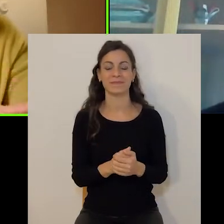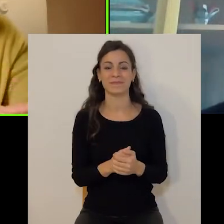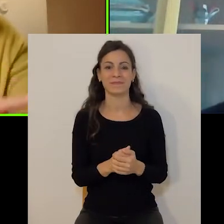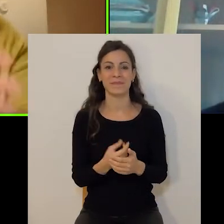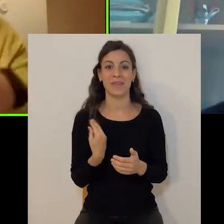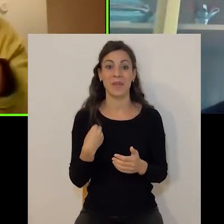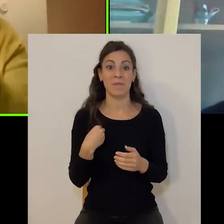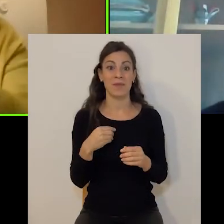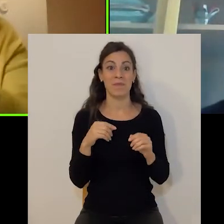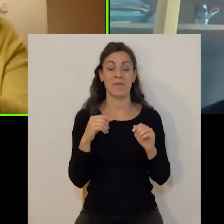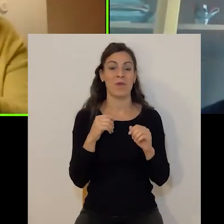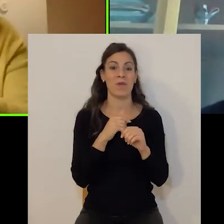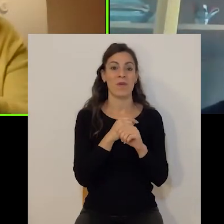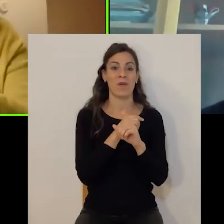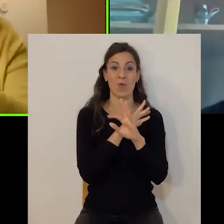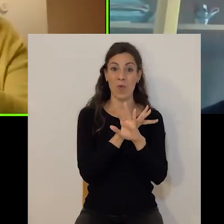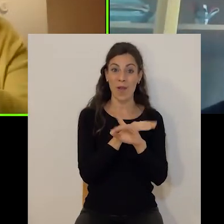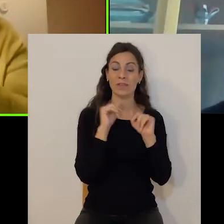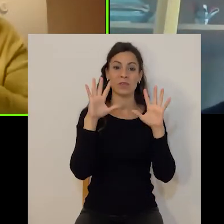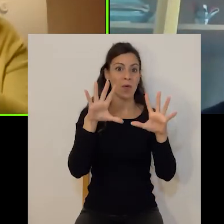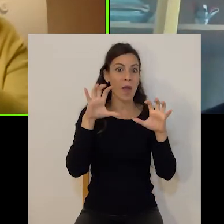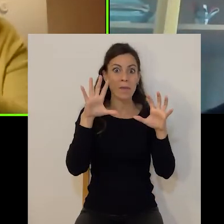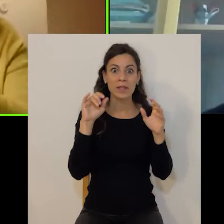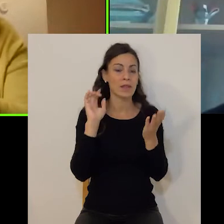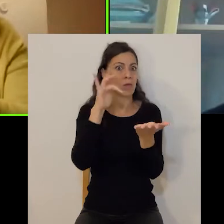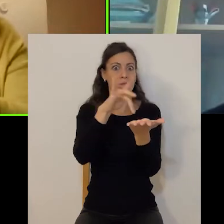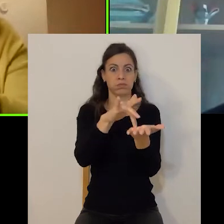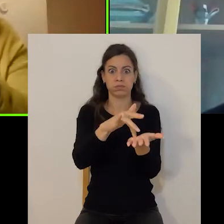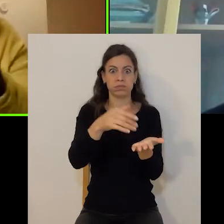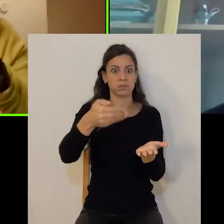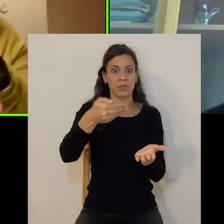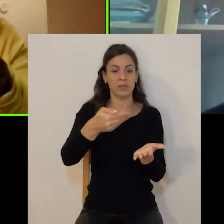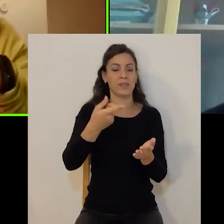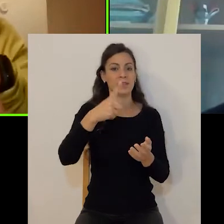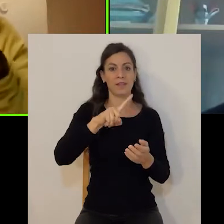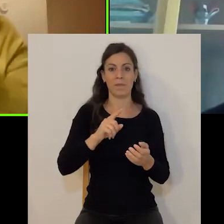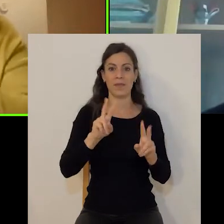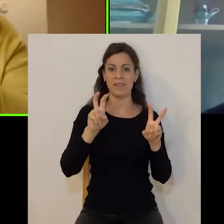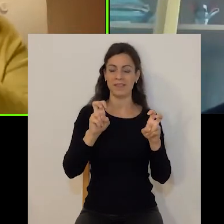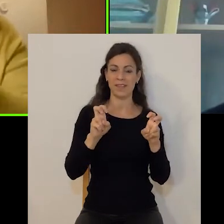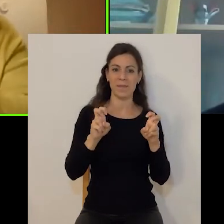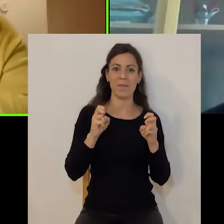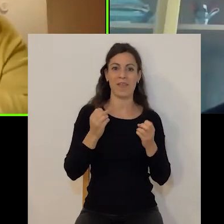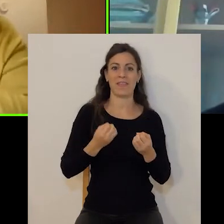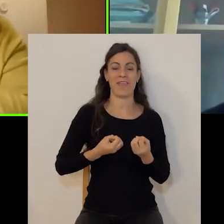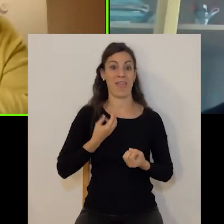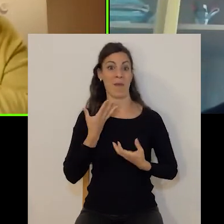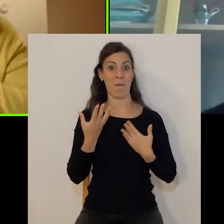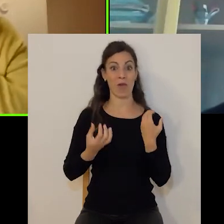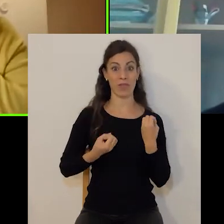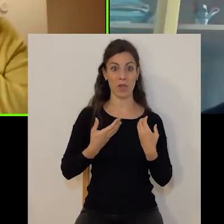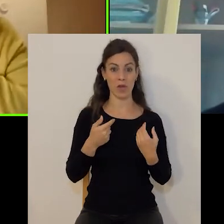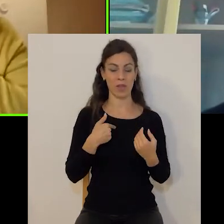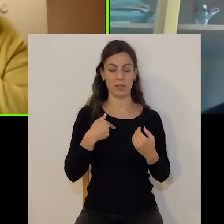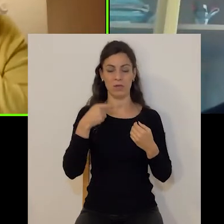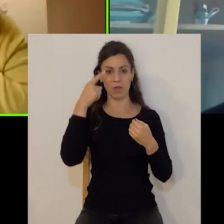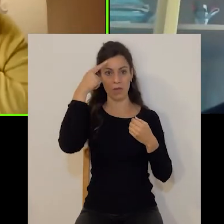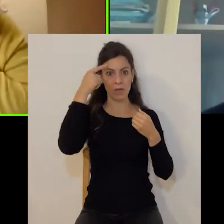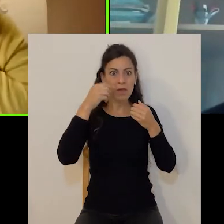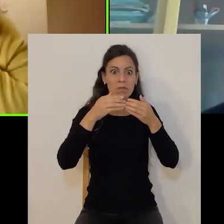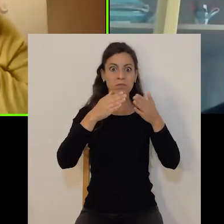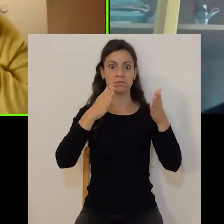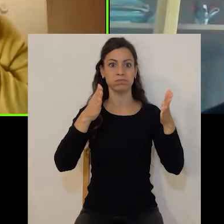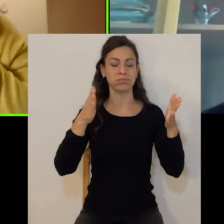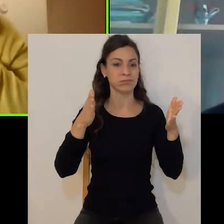tener el aprender jugando y el trabajar las emociones. La verdad que a mí personalmente me ha abierto un campo enorme y